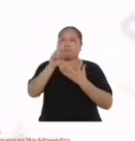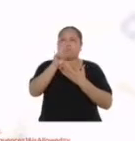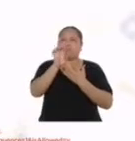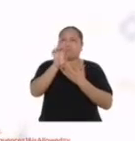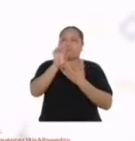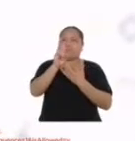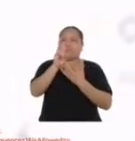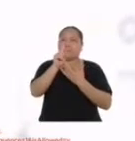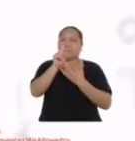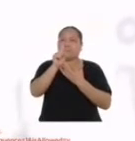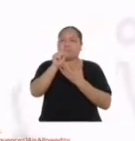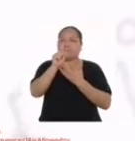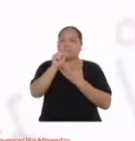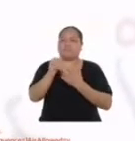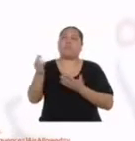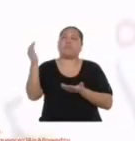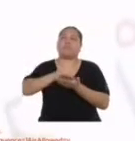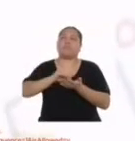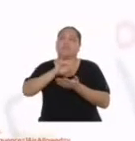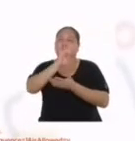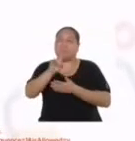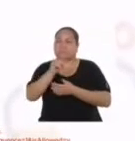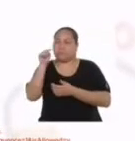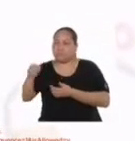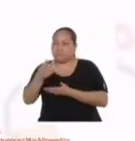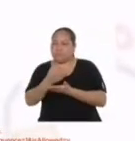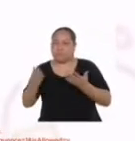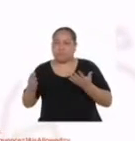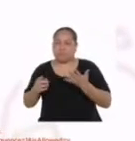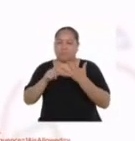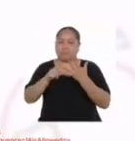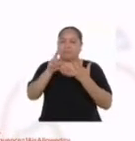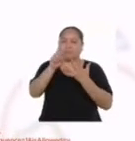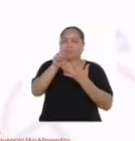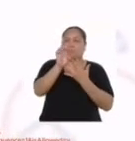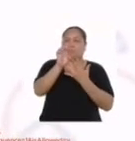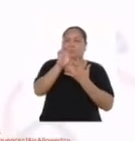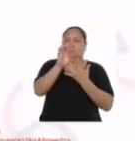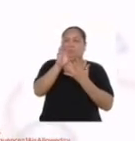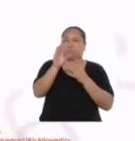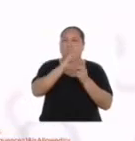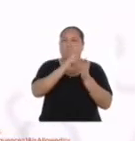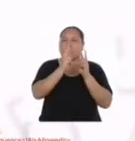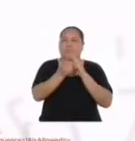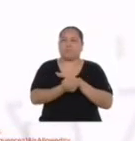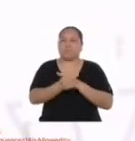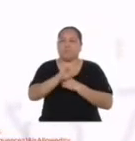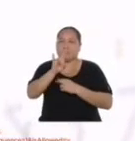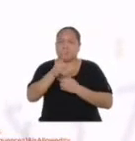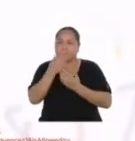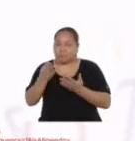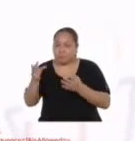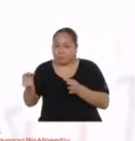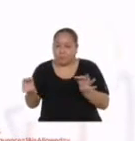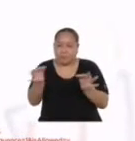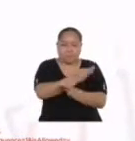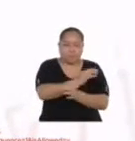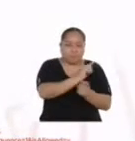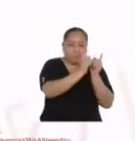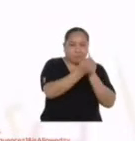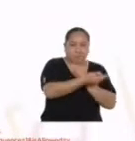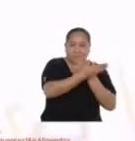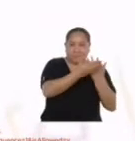Reutilizar. Da un segundo uso a los objetos. Reciclar. Usa residuos para hacer nuevos